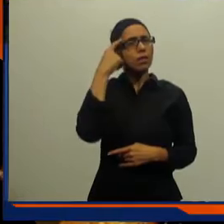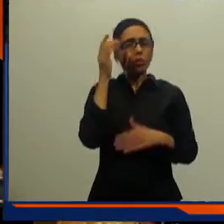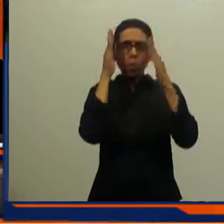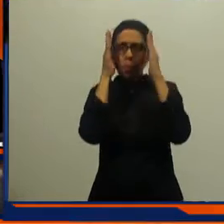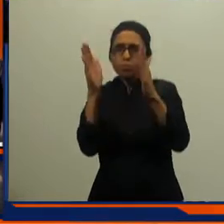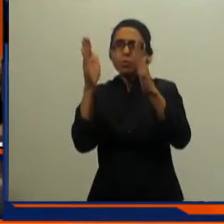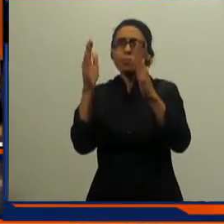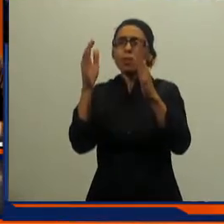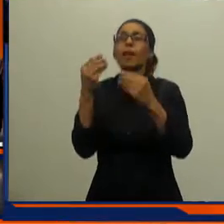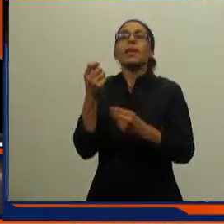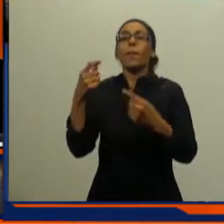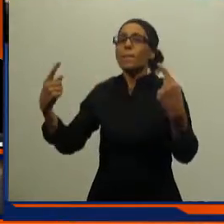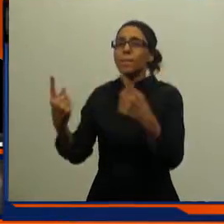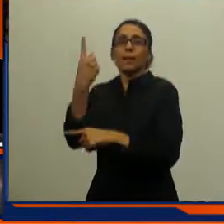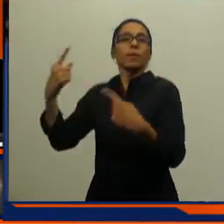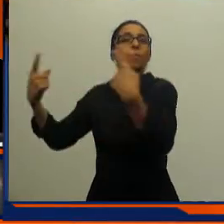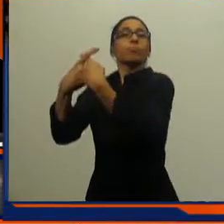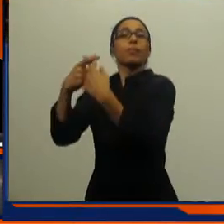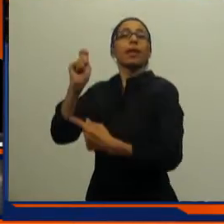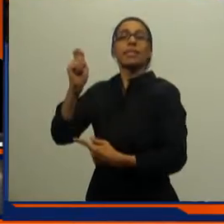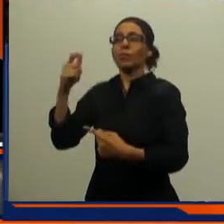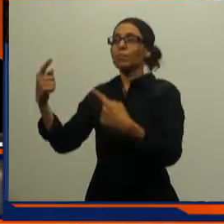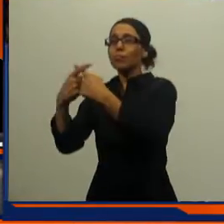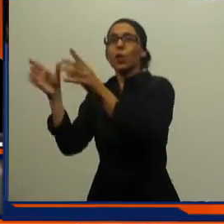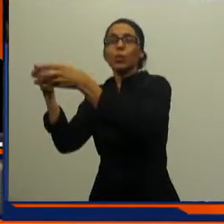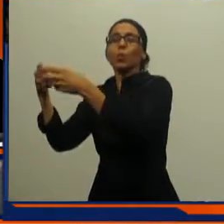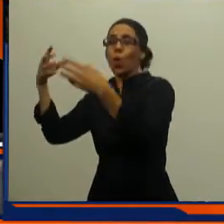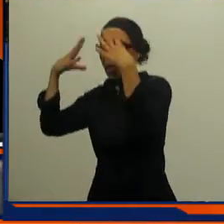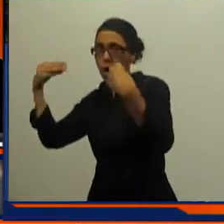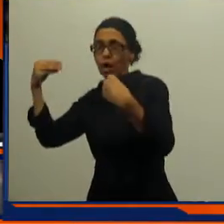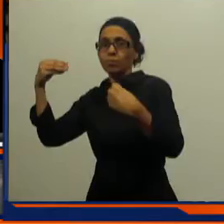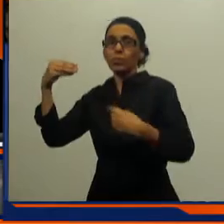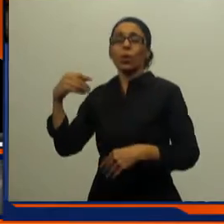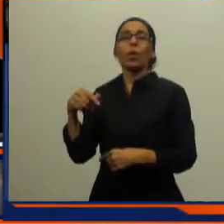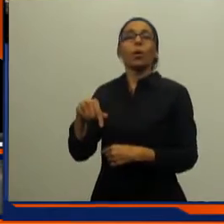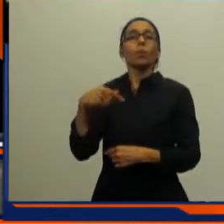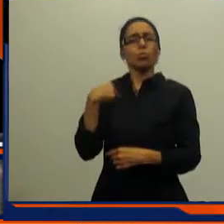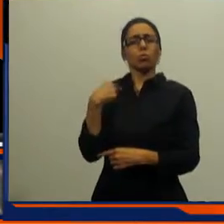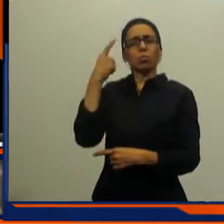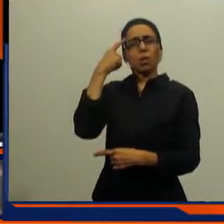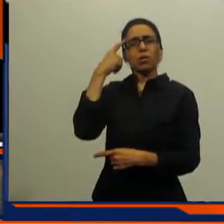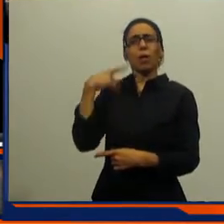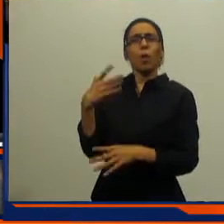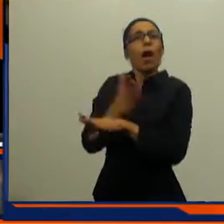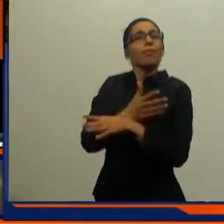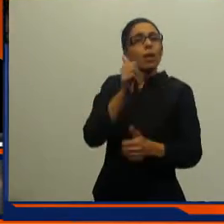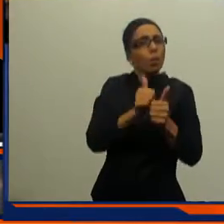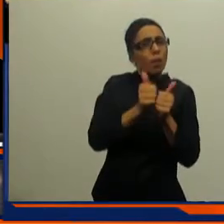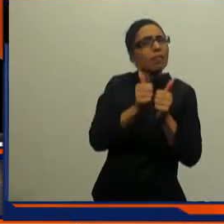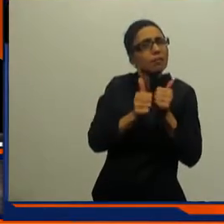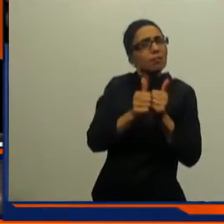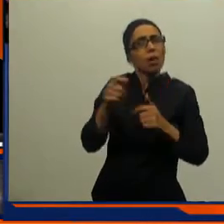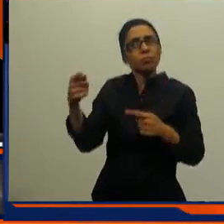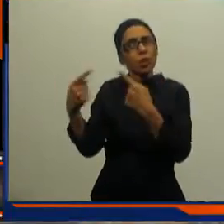primer partido, que es con Holanda, y creo que estamos muy ansiosos y en el sentido de que también le podemos hacer partido como lo hicimos en la World League. Así que estamos